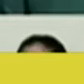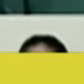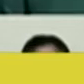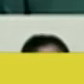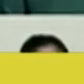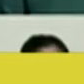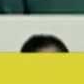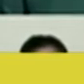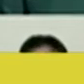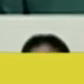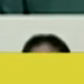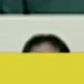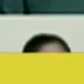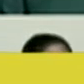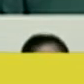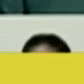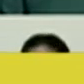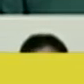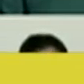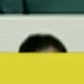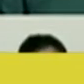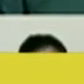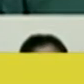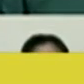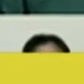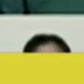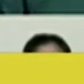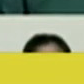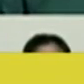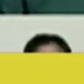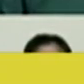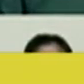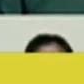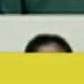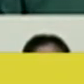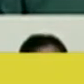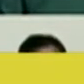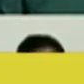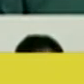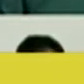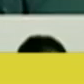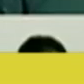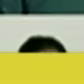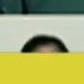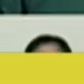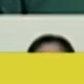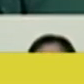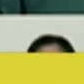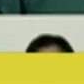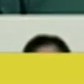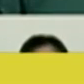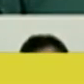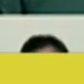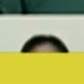estabilidad de la nación y por consiguiente de la patria provocado por la extrema derecha. La Fuerza Armada